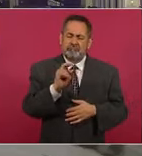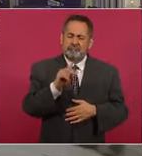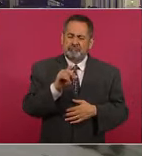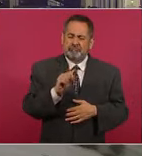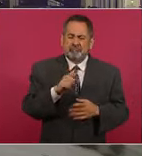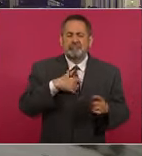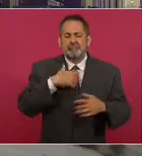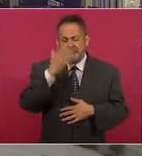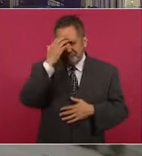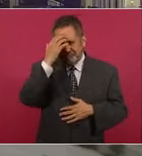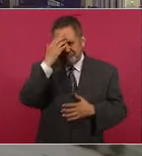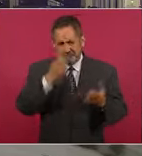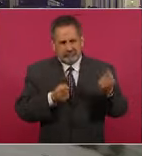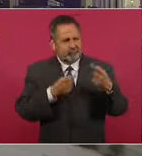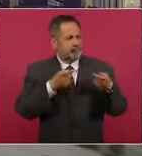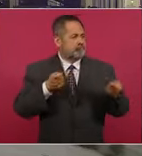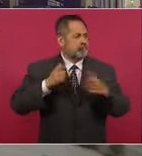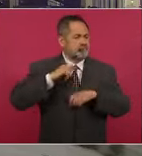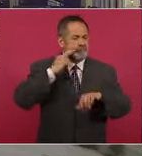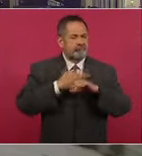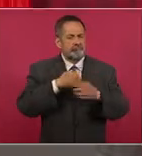Conozco a algunos que manejan los fondos